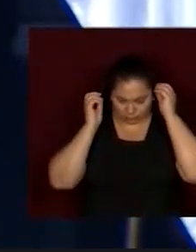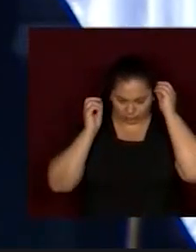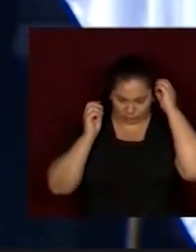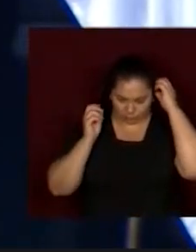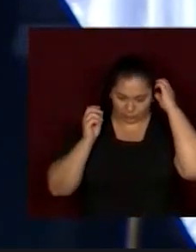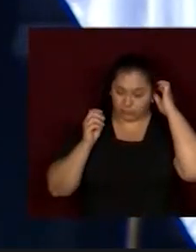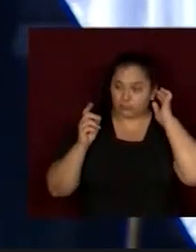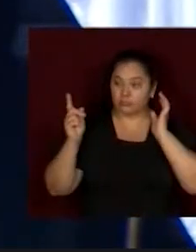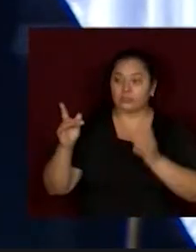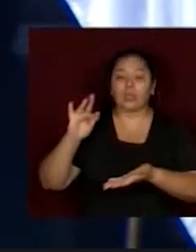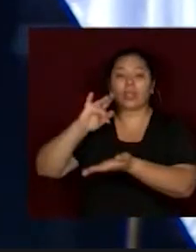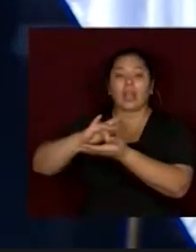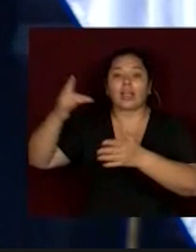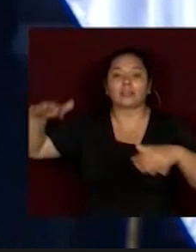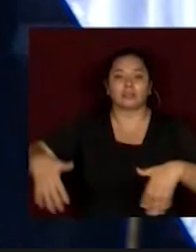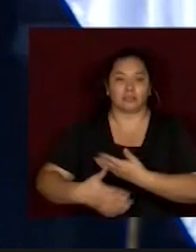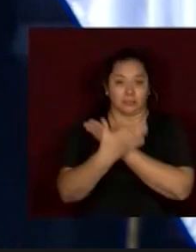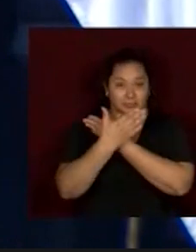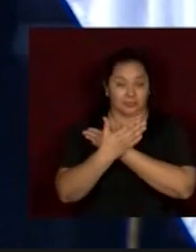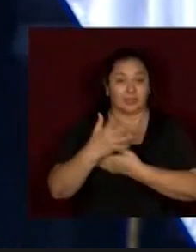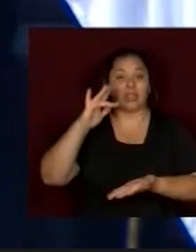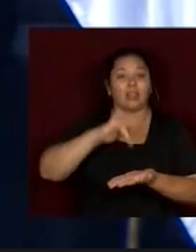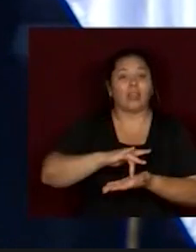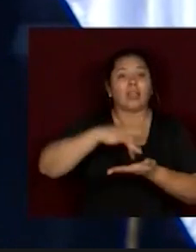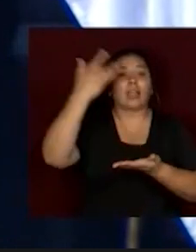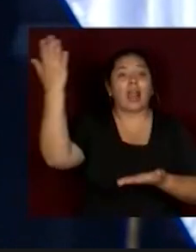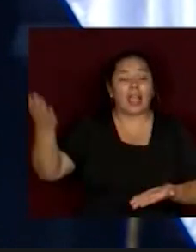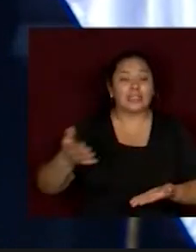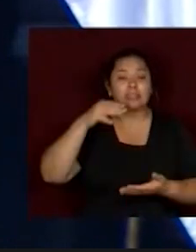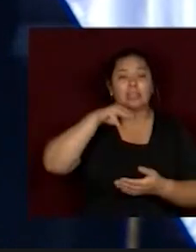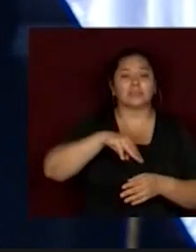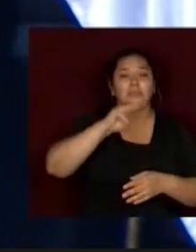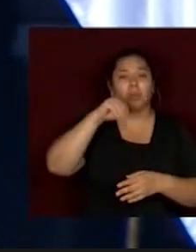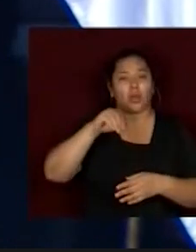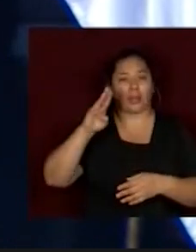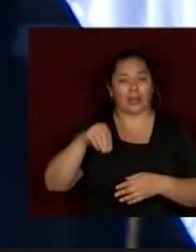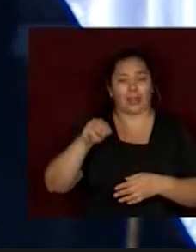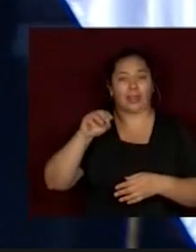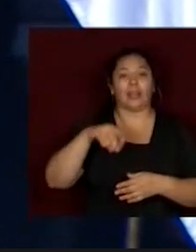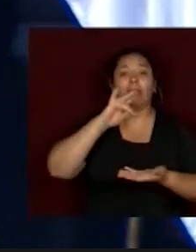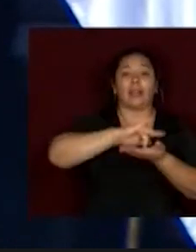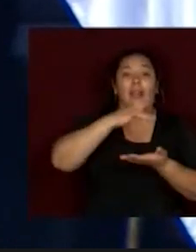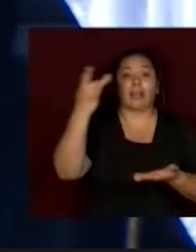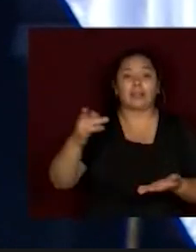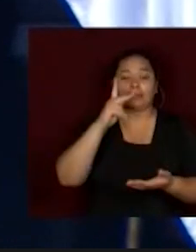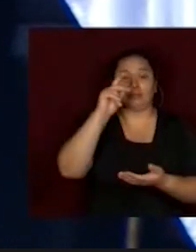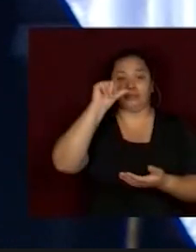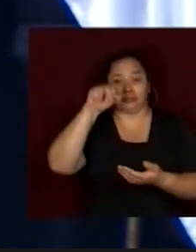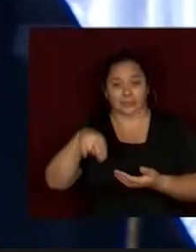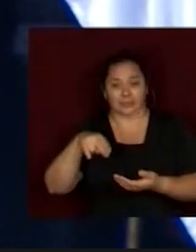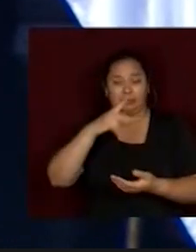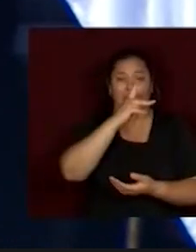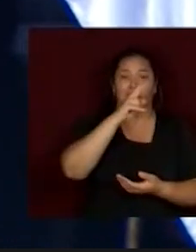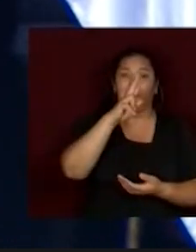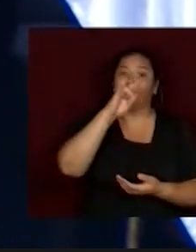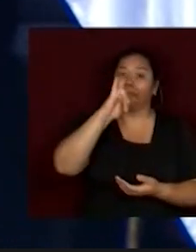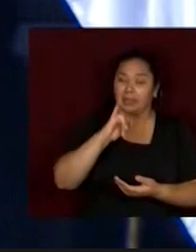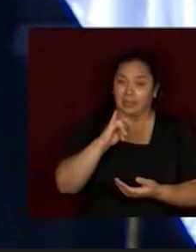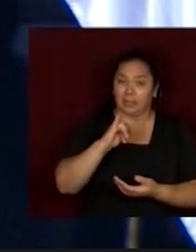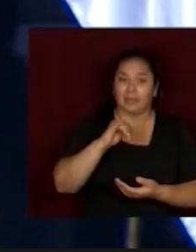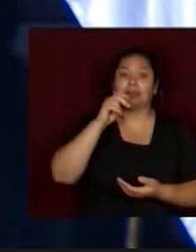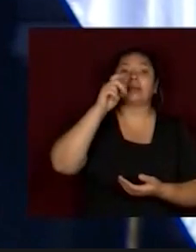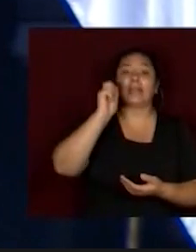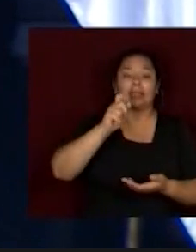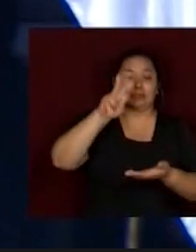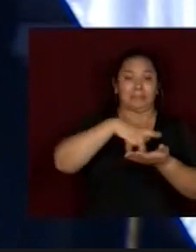haber realizado un informe su géneris dijéramos especial pero sobre todo lleno de